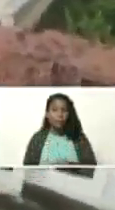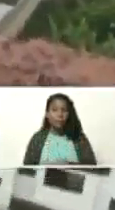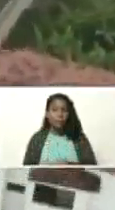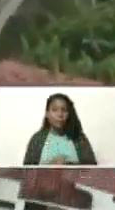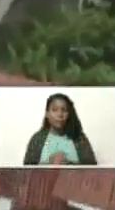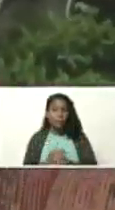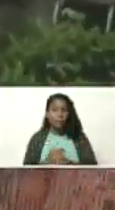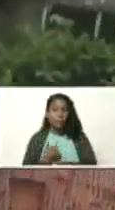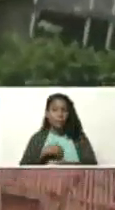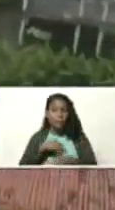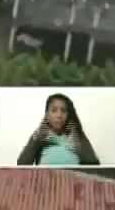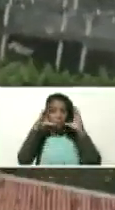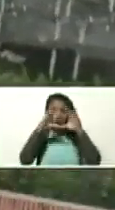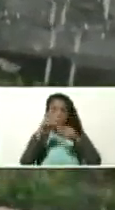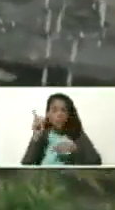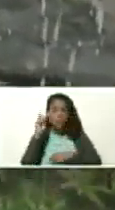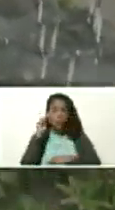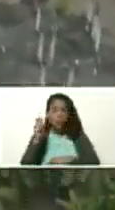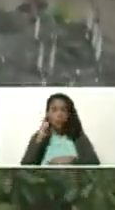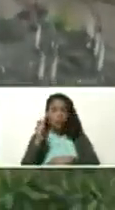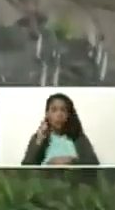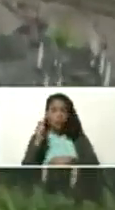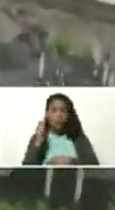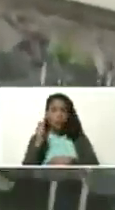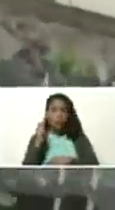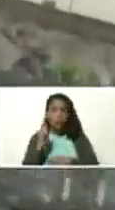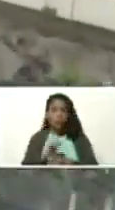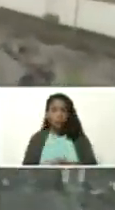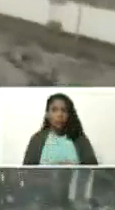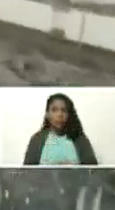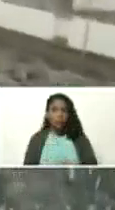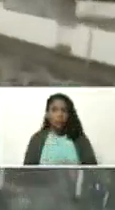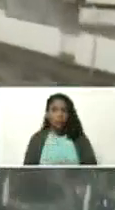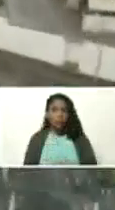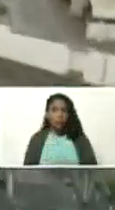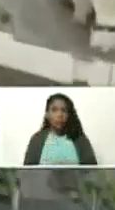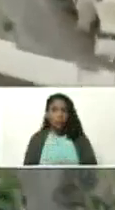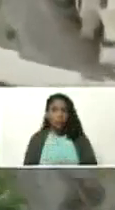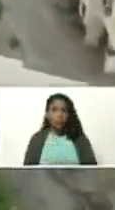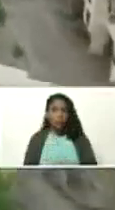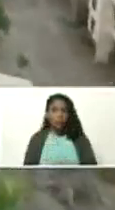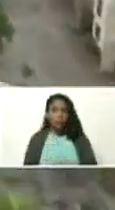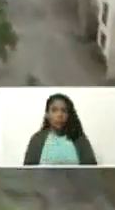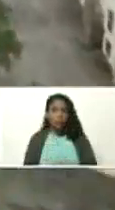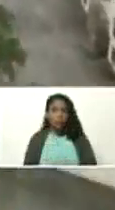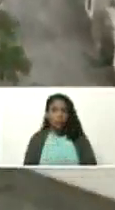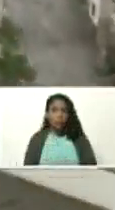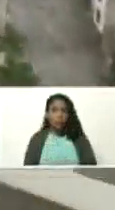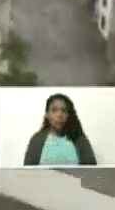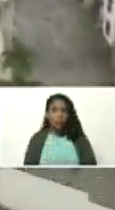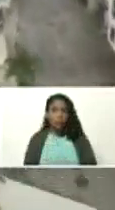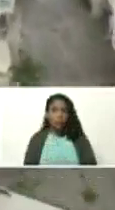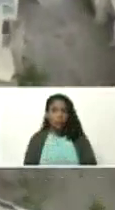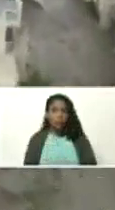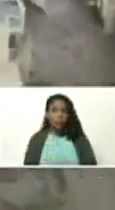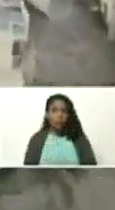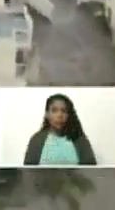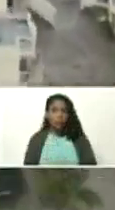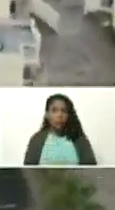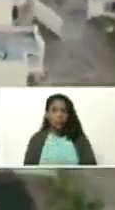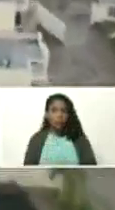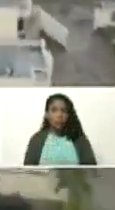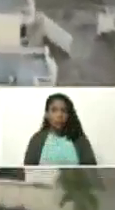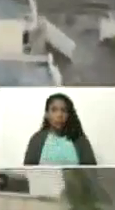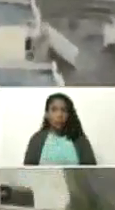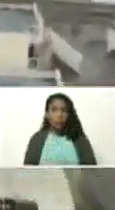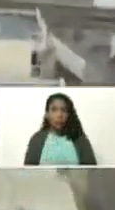a esa tarea para evitar que el lluvia mayor pueda causar nuevamente un impacto negativo en el sector. Hay muchas